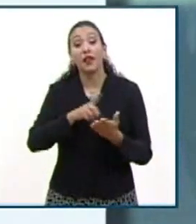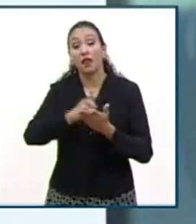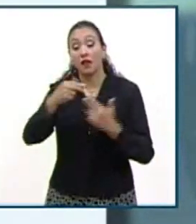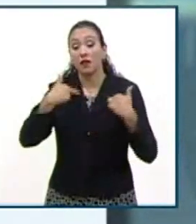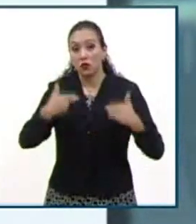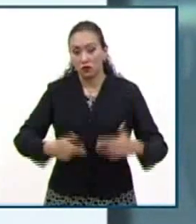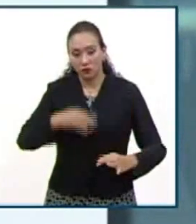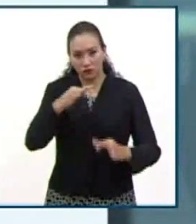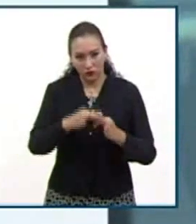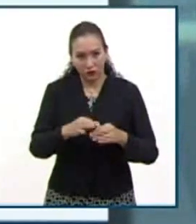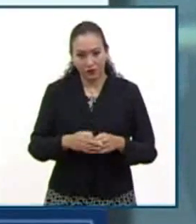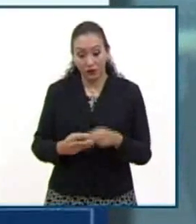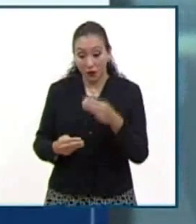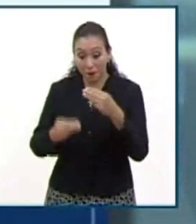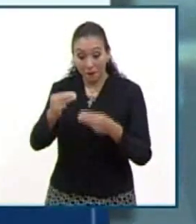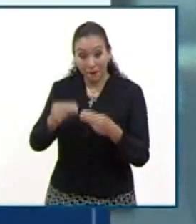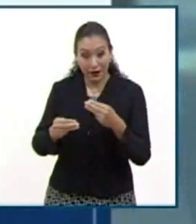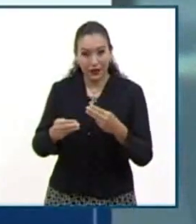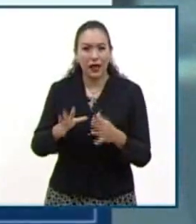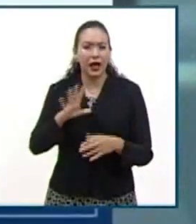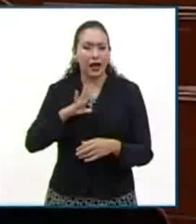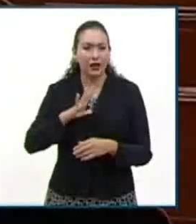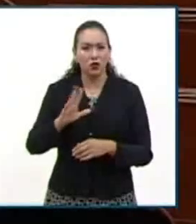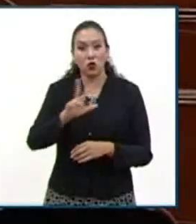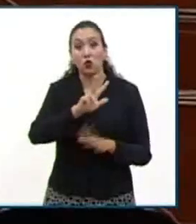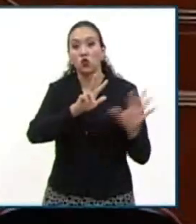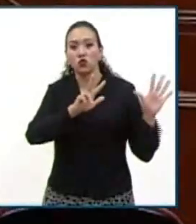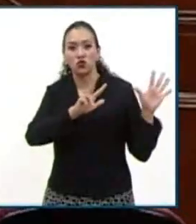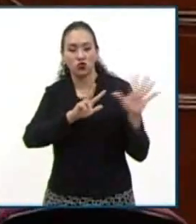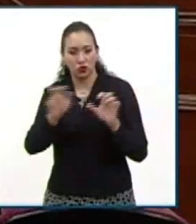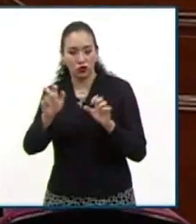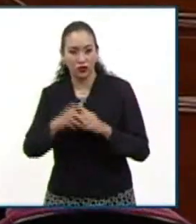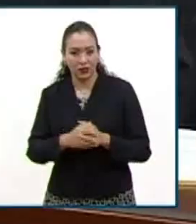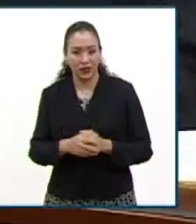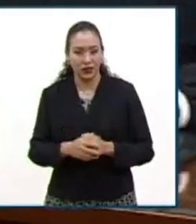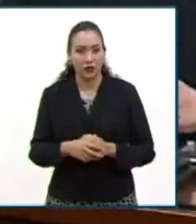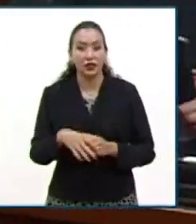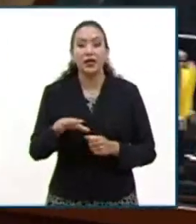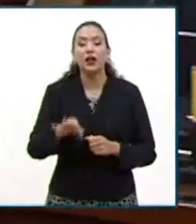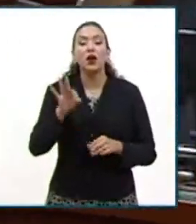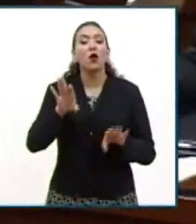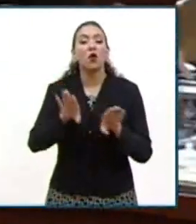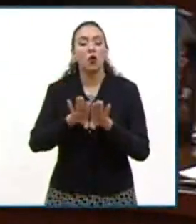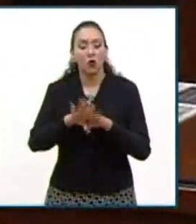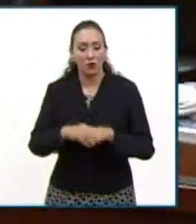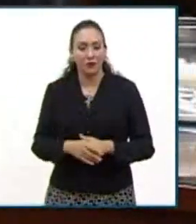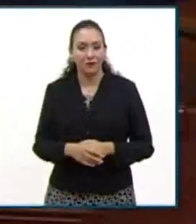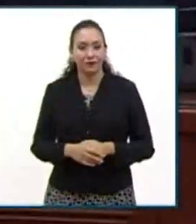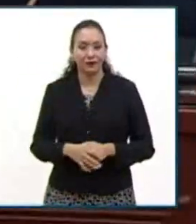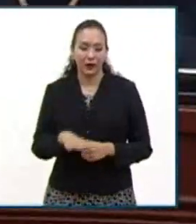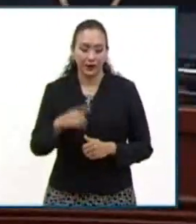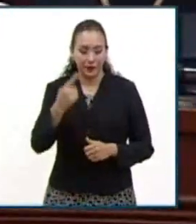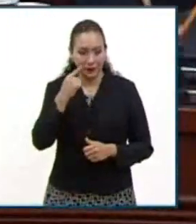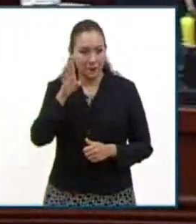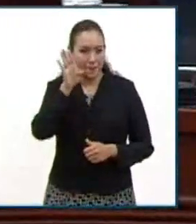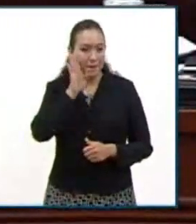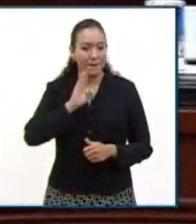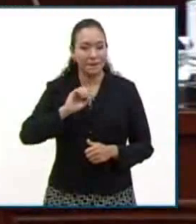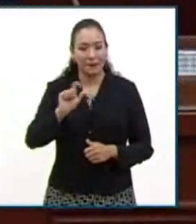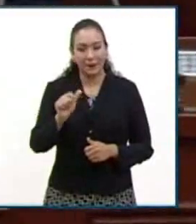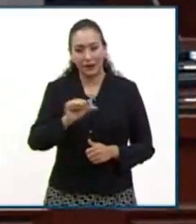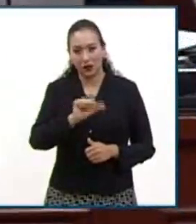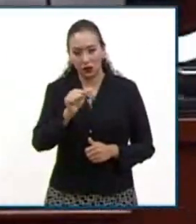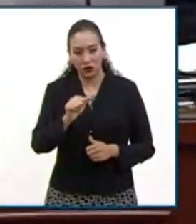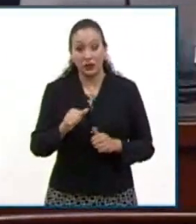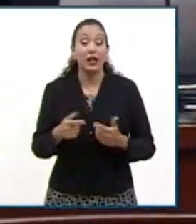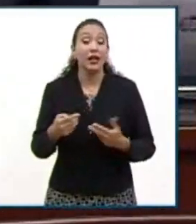los magistrados, son más de 800 y son electos a través de un concurso. Integran los tribunales colegiados y se encargan